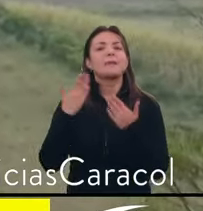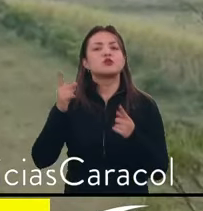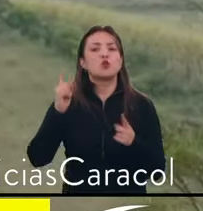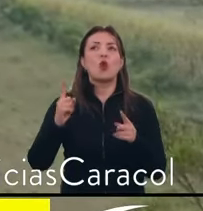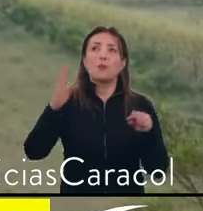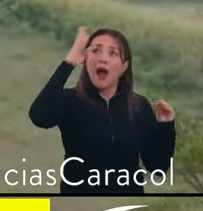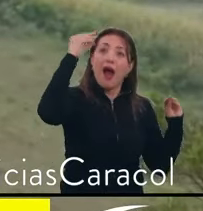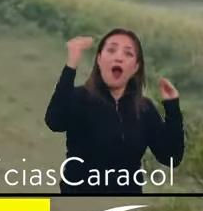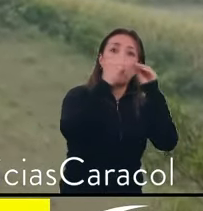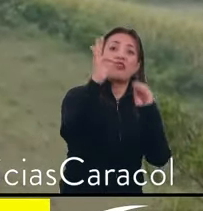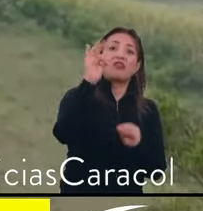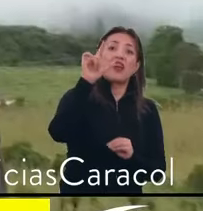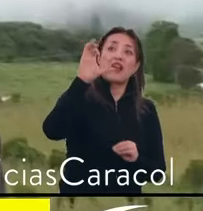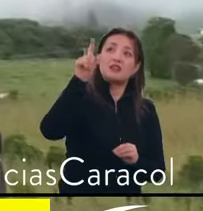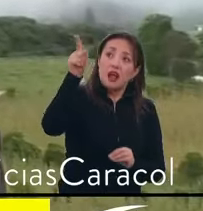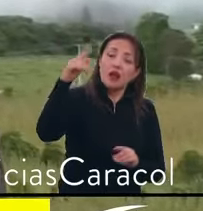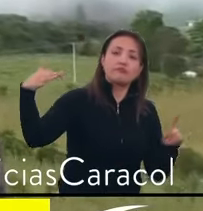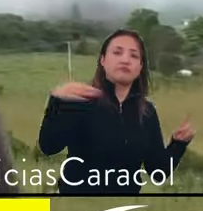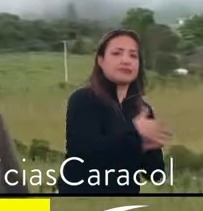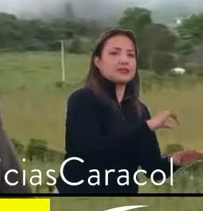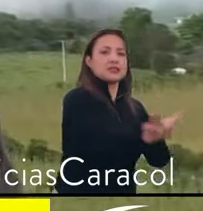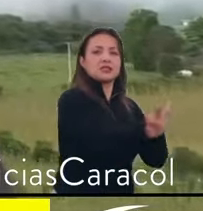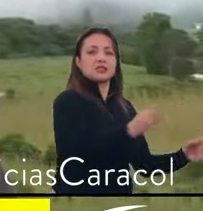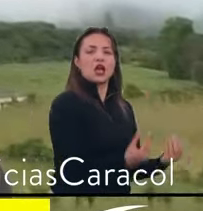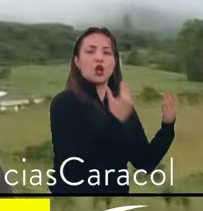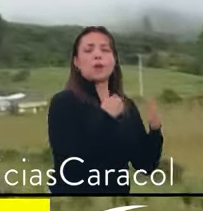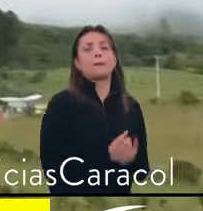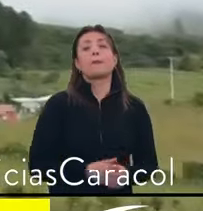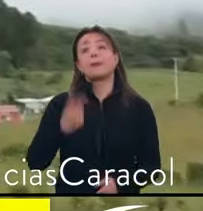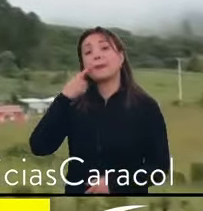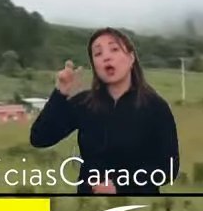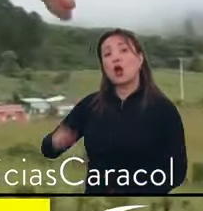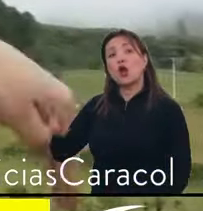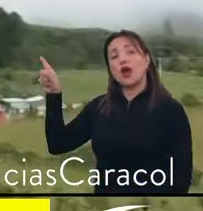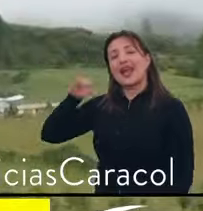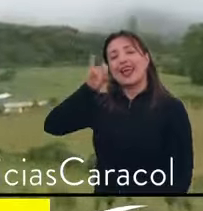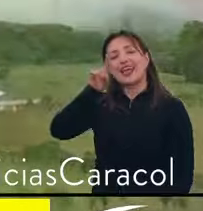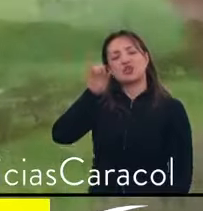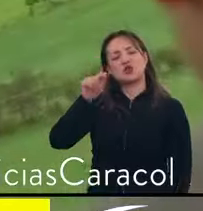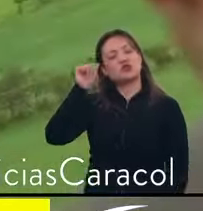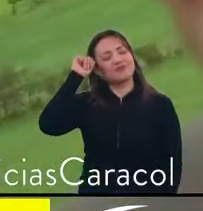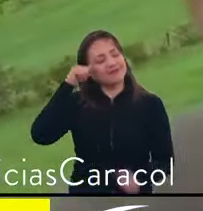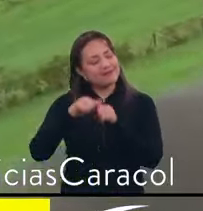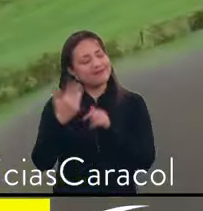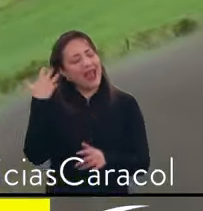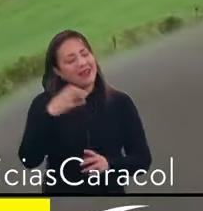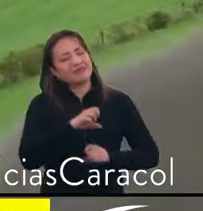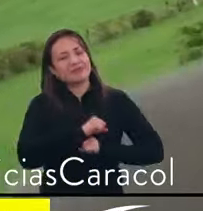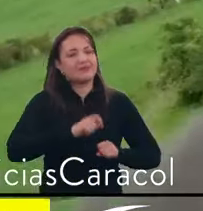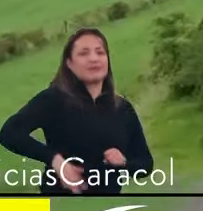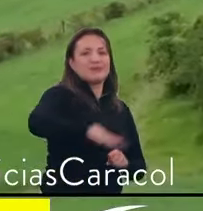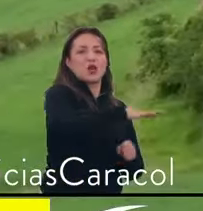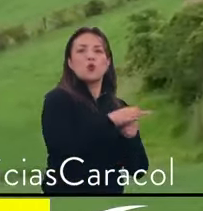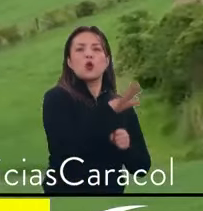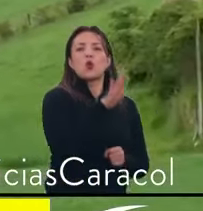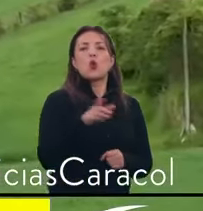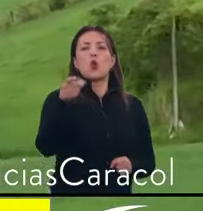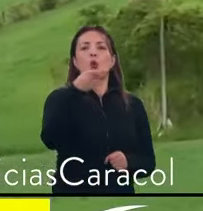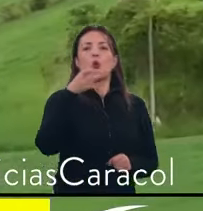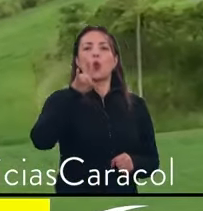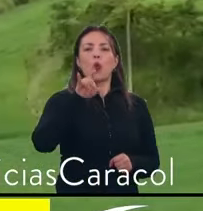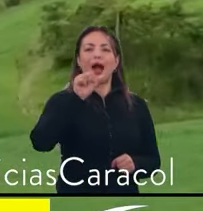económica con Estados Unidos y al TLC. Don Jesús Basante recuerda con nostalgia cómo era su pueblo, Guaitarilla. No